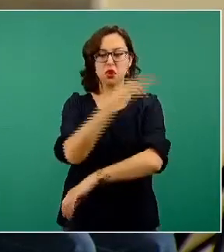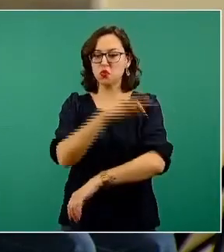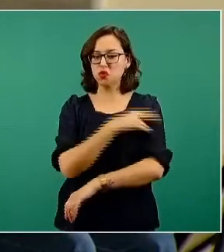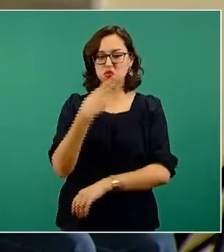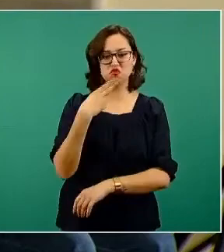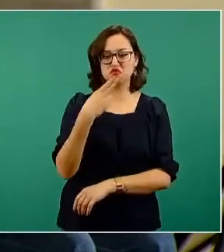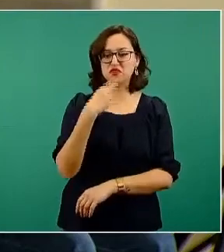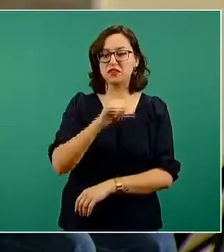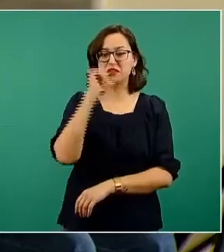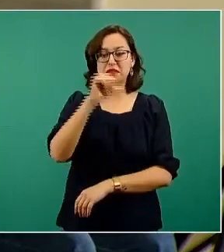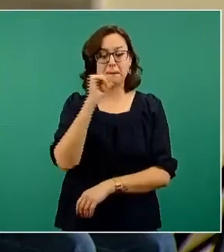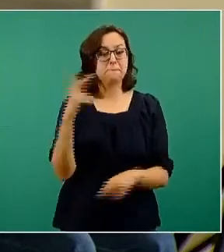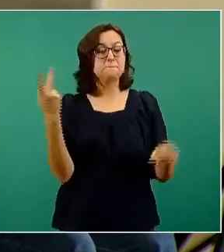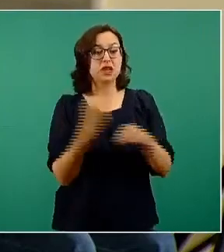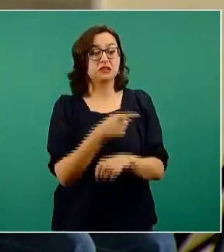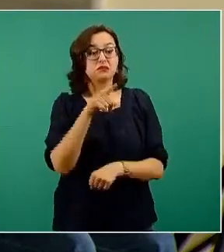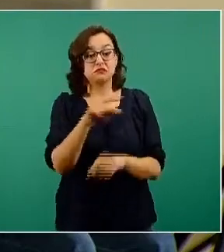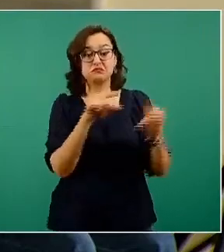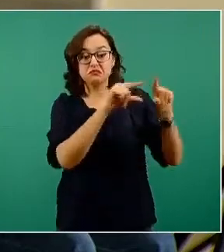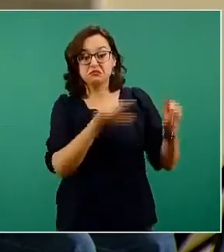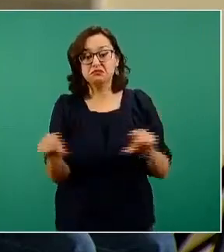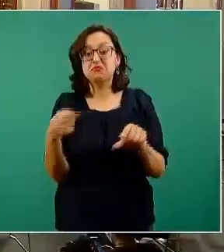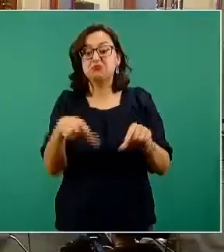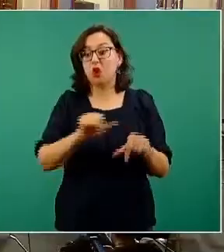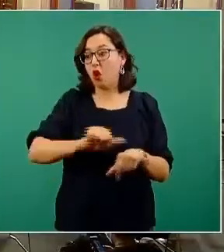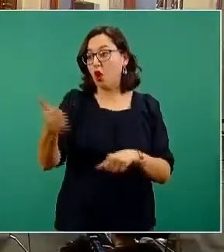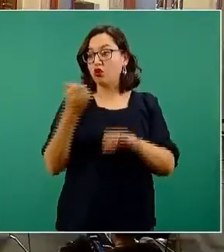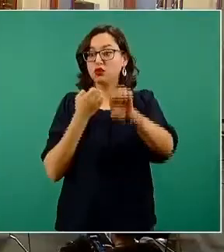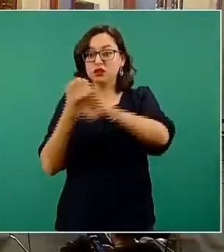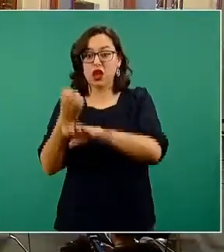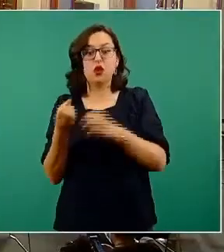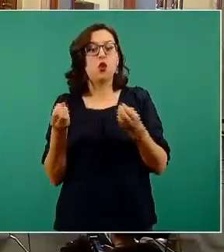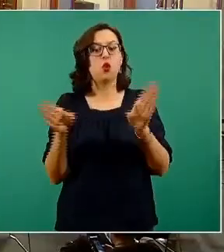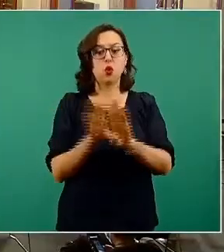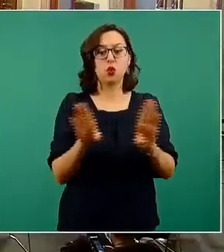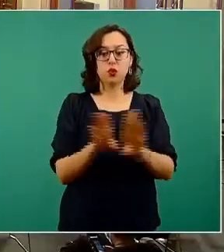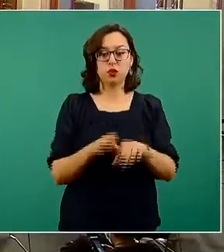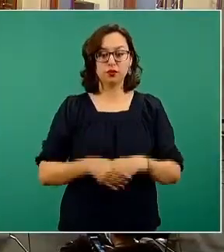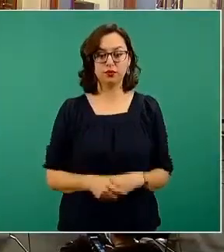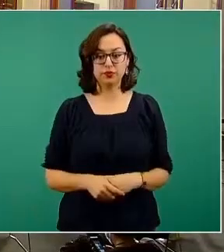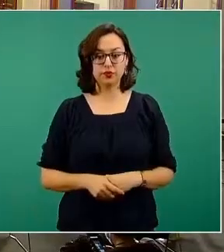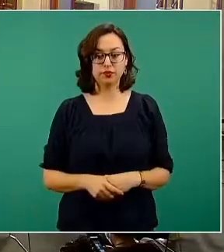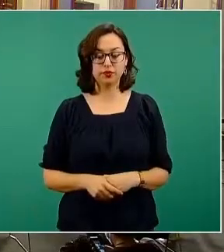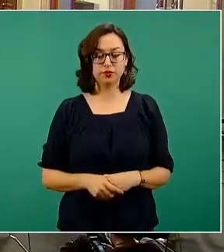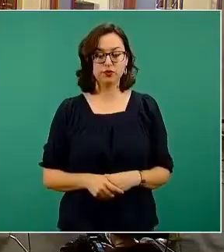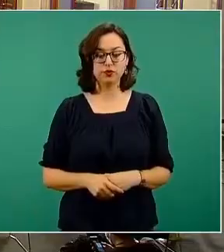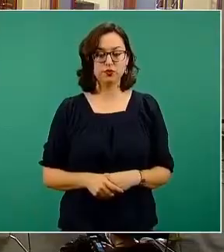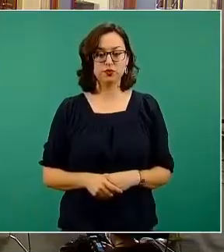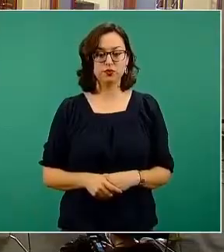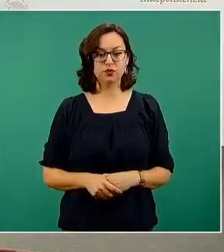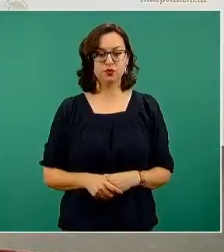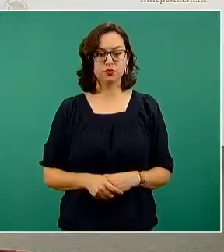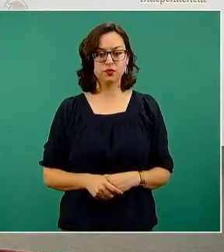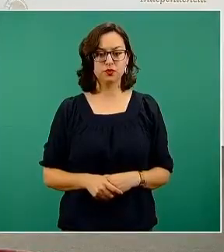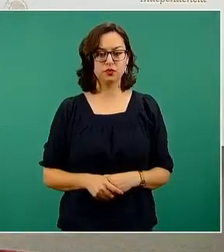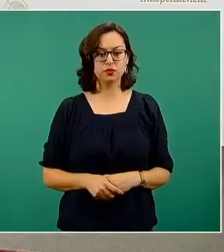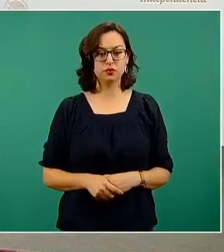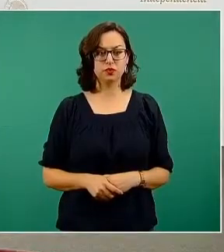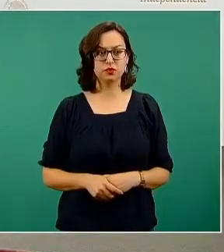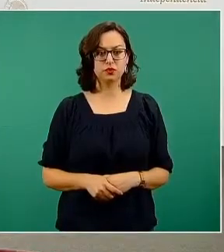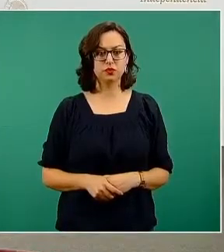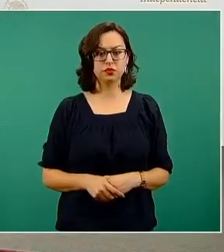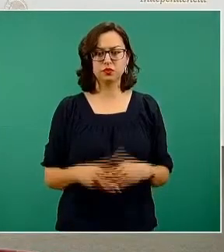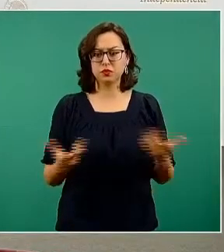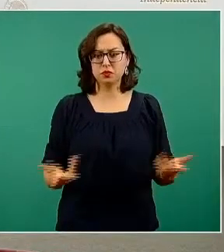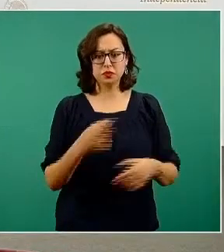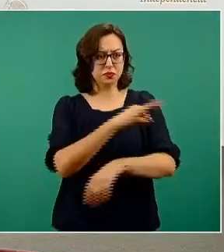van a destinar a otra entidad o qué es lo que va a proceder en este caso? No hemos tenido, sé que no nos han enviado.